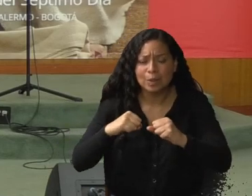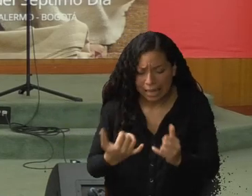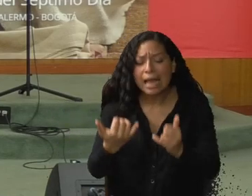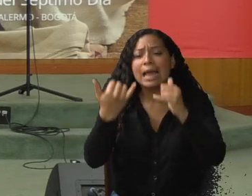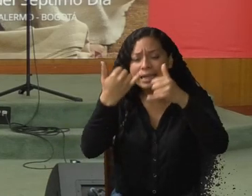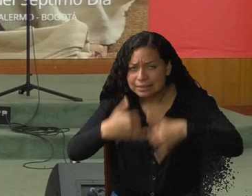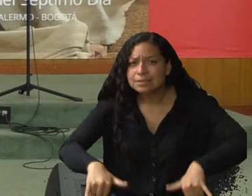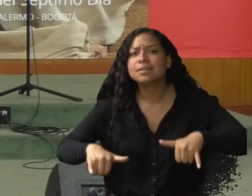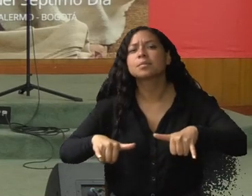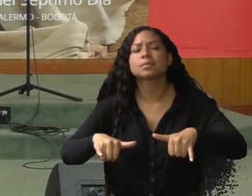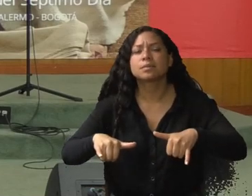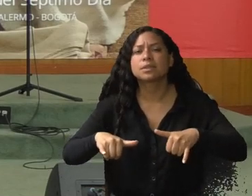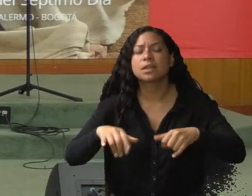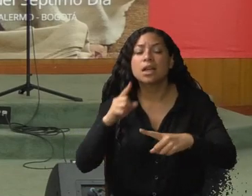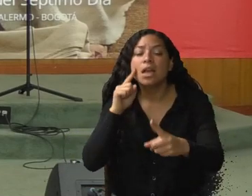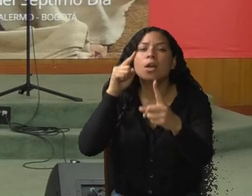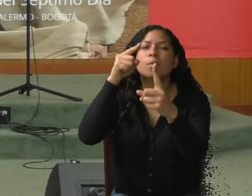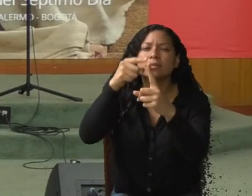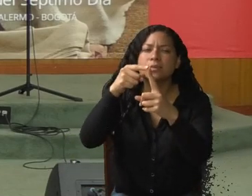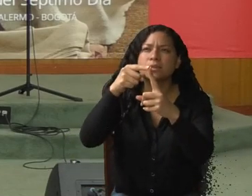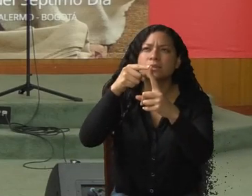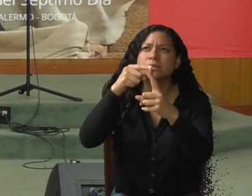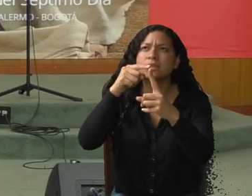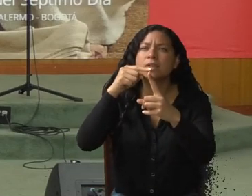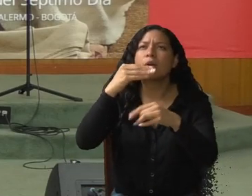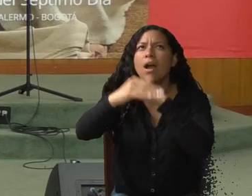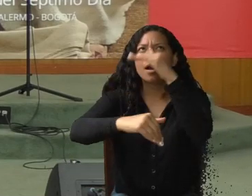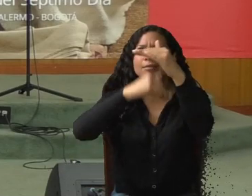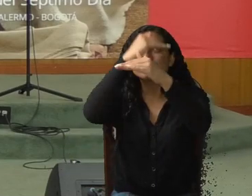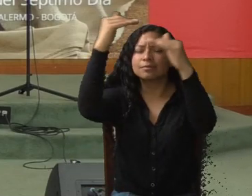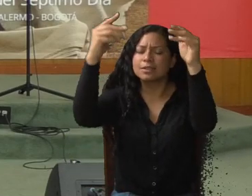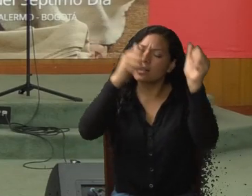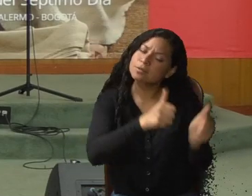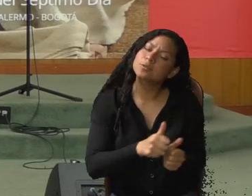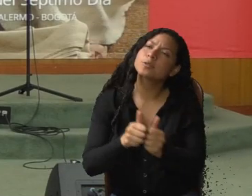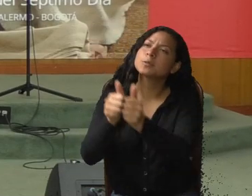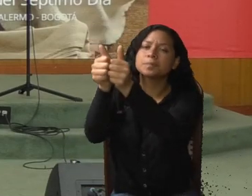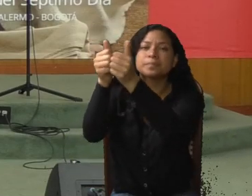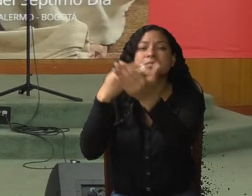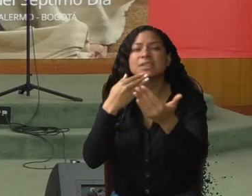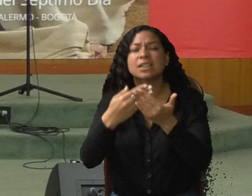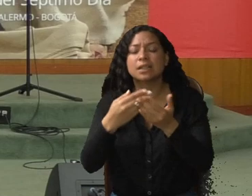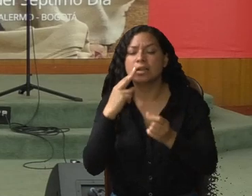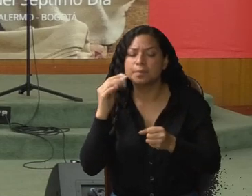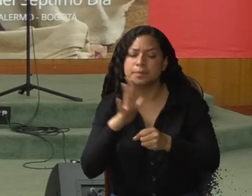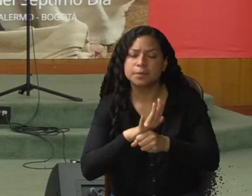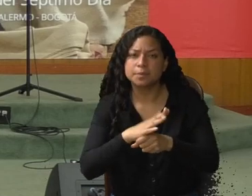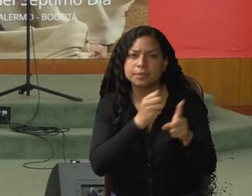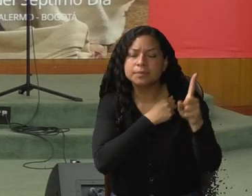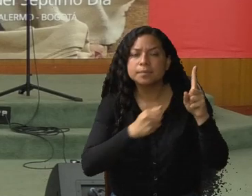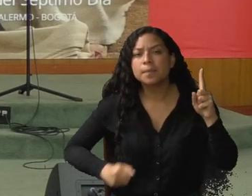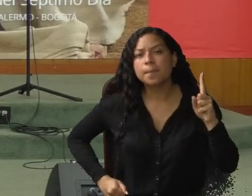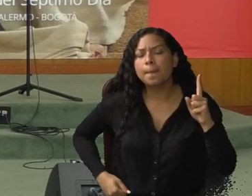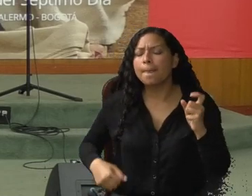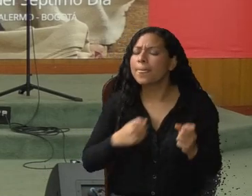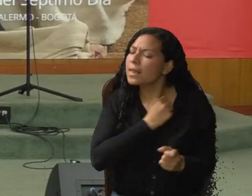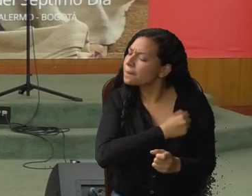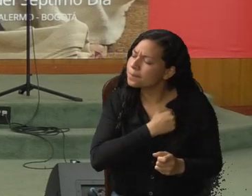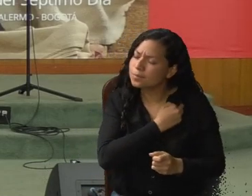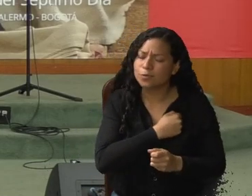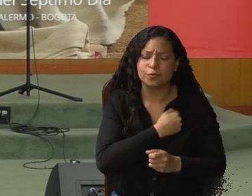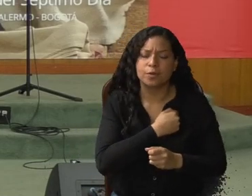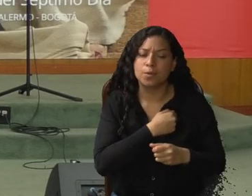lejano estar en la Canaán celestial. Gracias por tus promesas, Señor. Y te pido especialmente que inquietes los corazones de